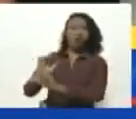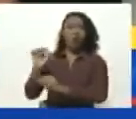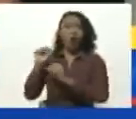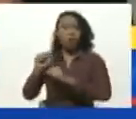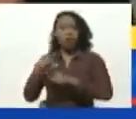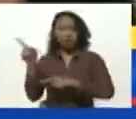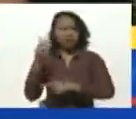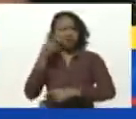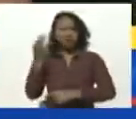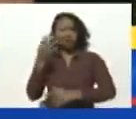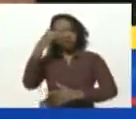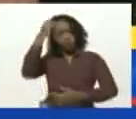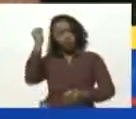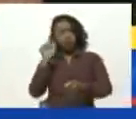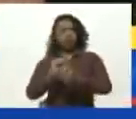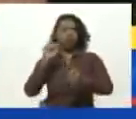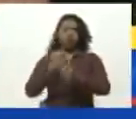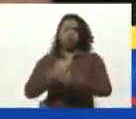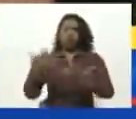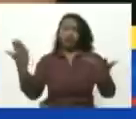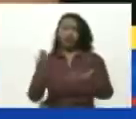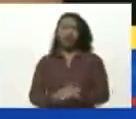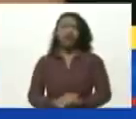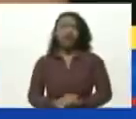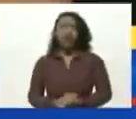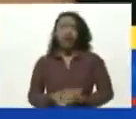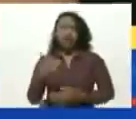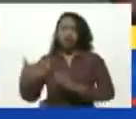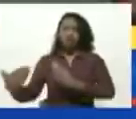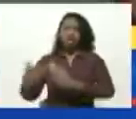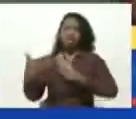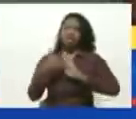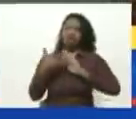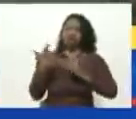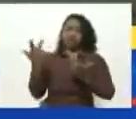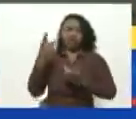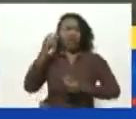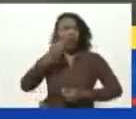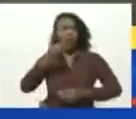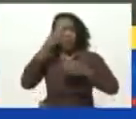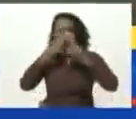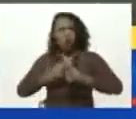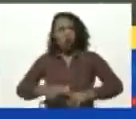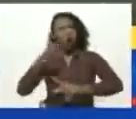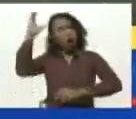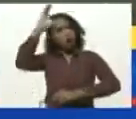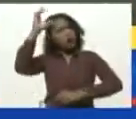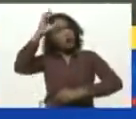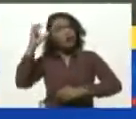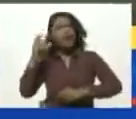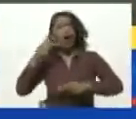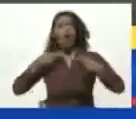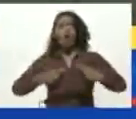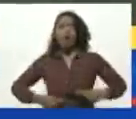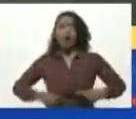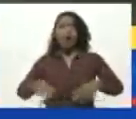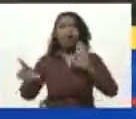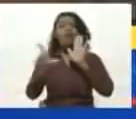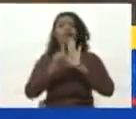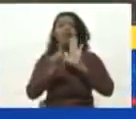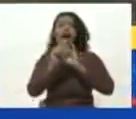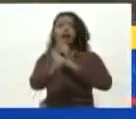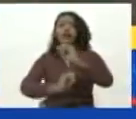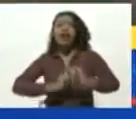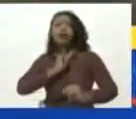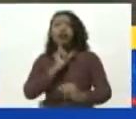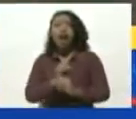verdad es un exabrupto, es una ofensa a la dignidad, a la conciencia humana, a las leyes